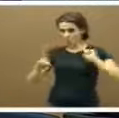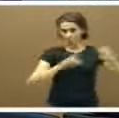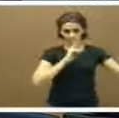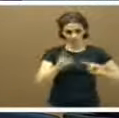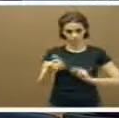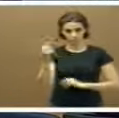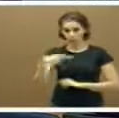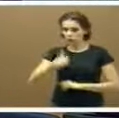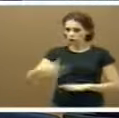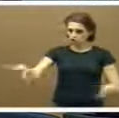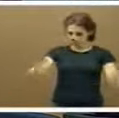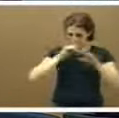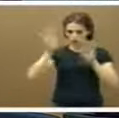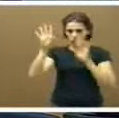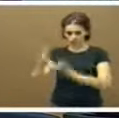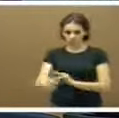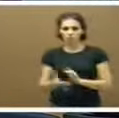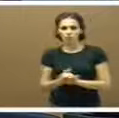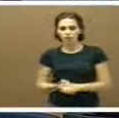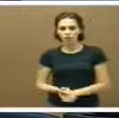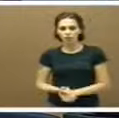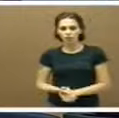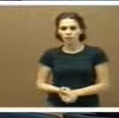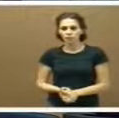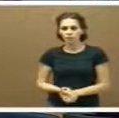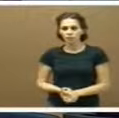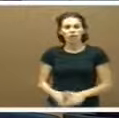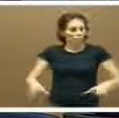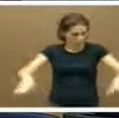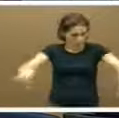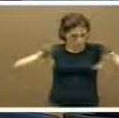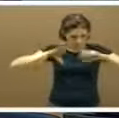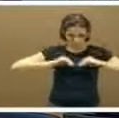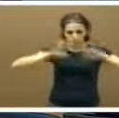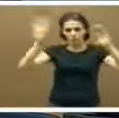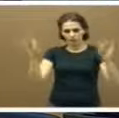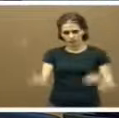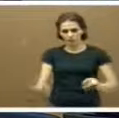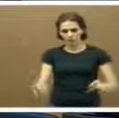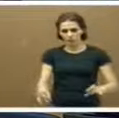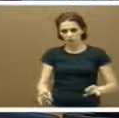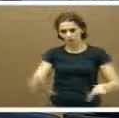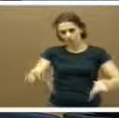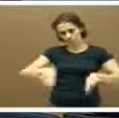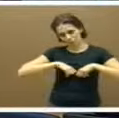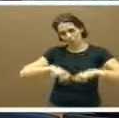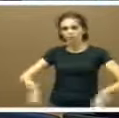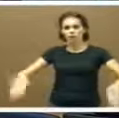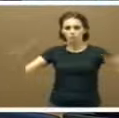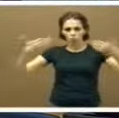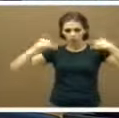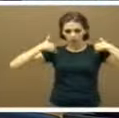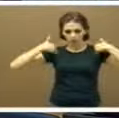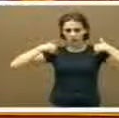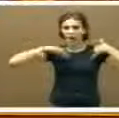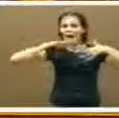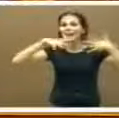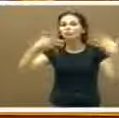sí, pero si lo comprendemos, nos hacemos responsables en la